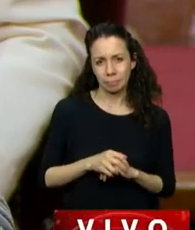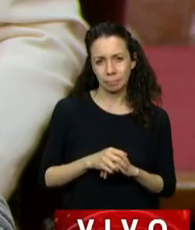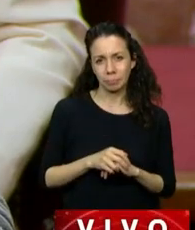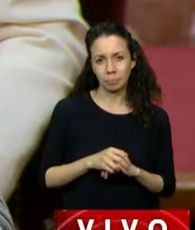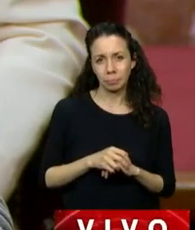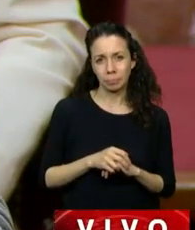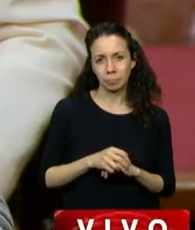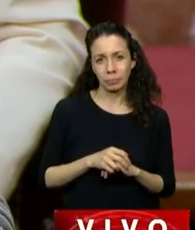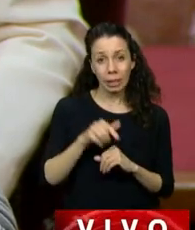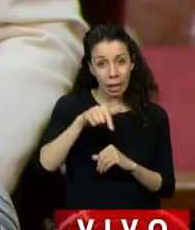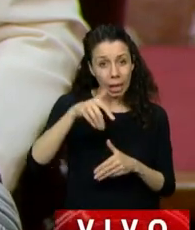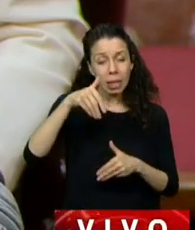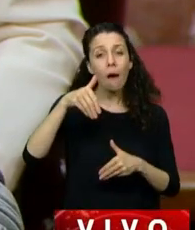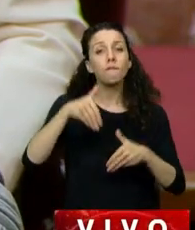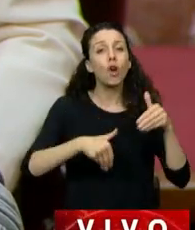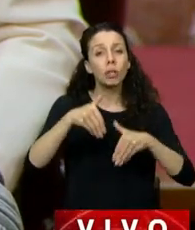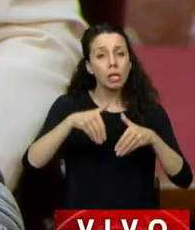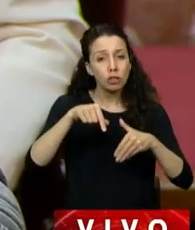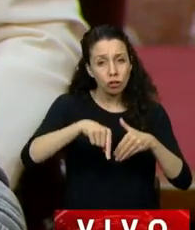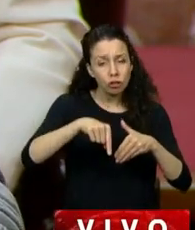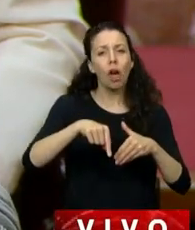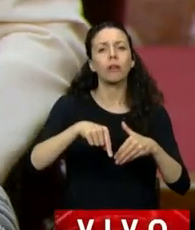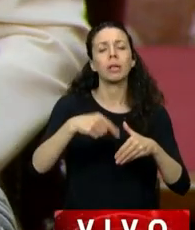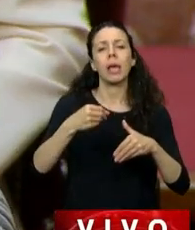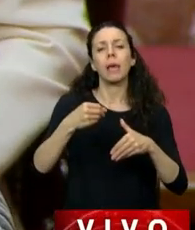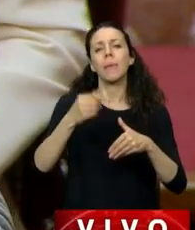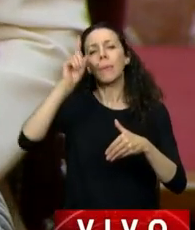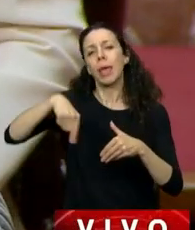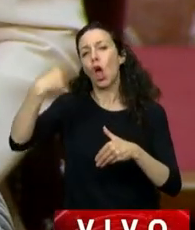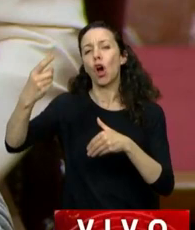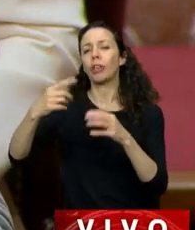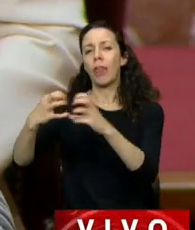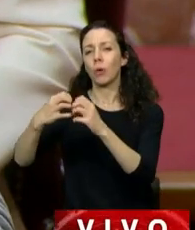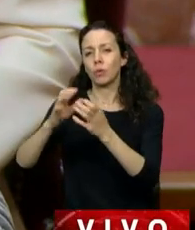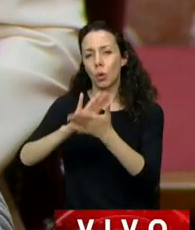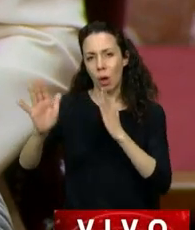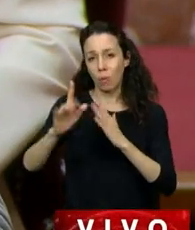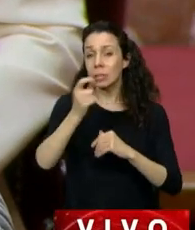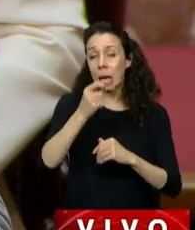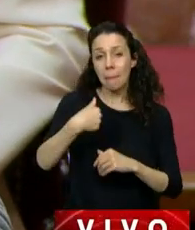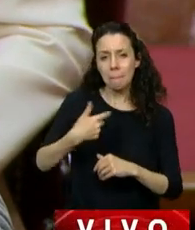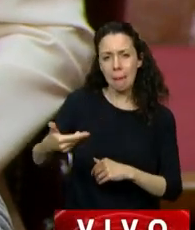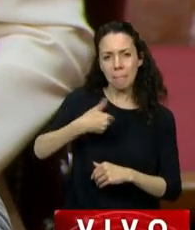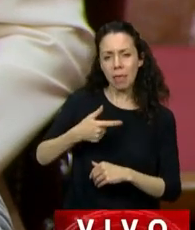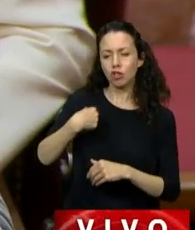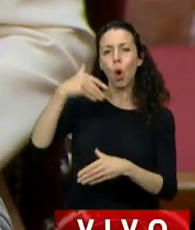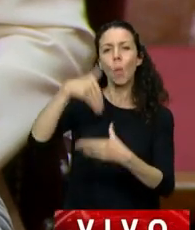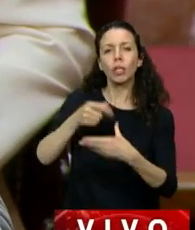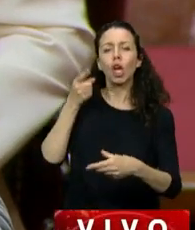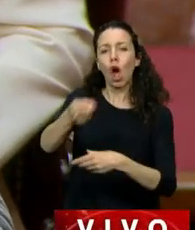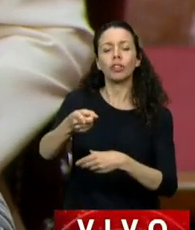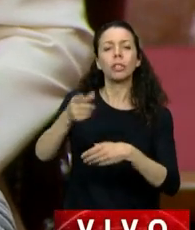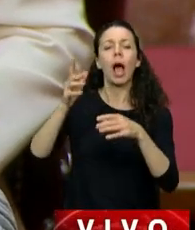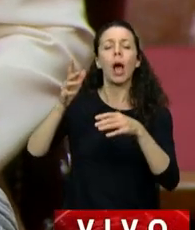Esta votación es la condición para discutir otras cosas. Si a mí me piden que vote contra una huelga obrera, yo les pido que